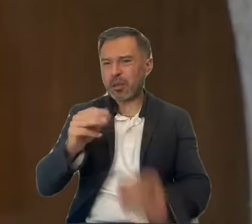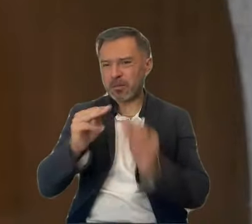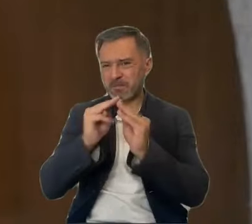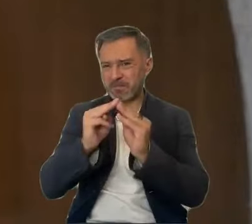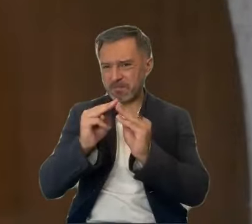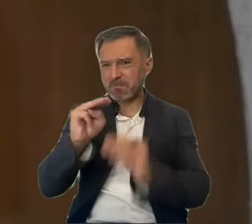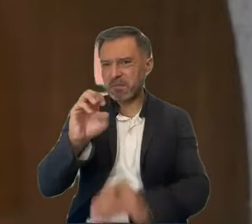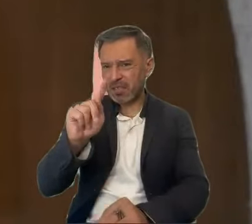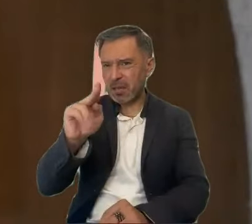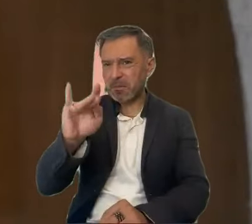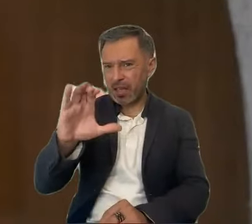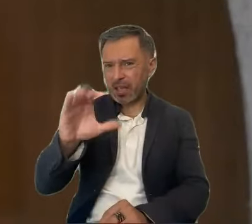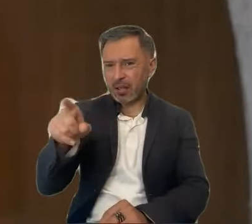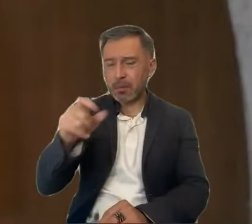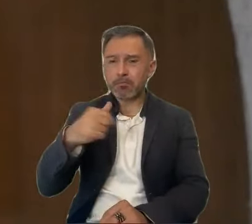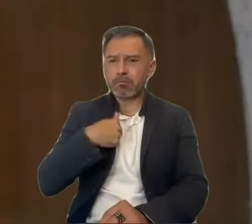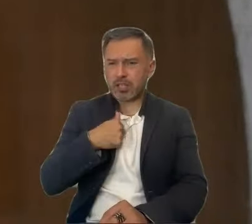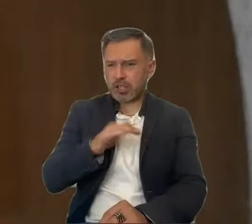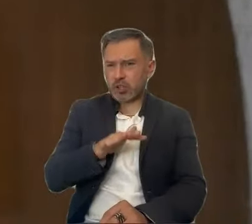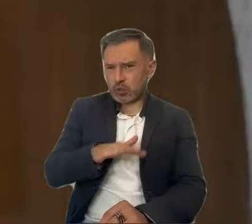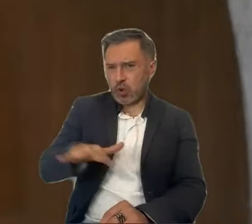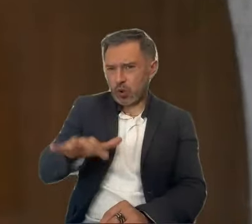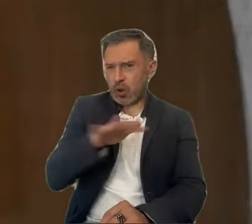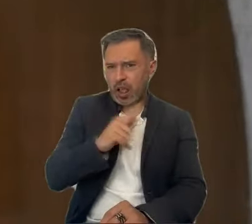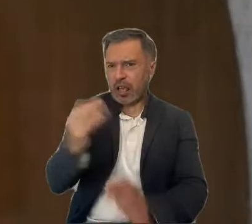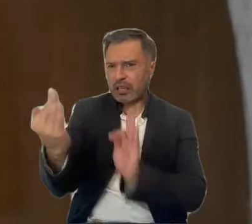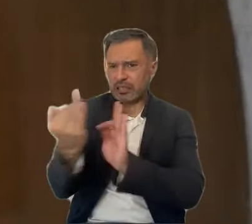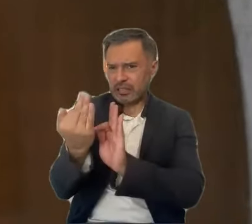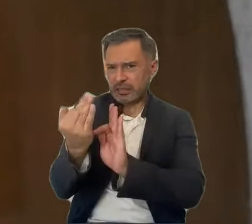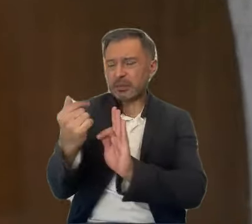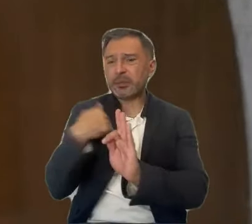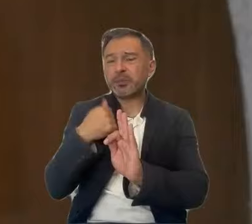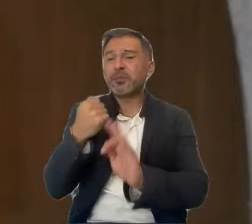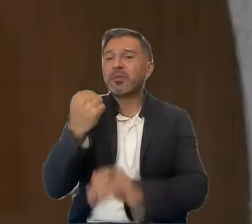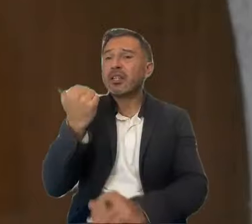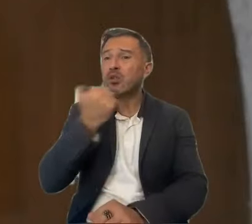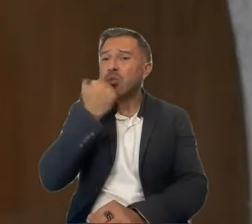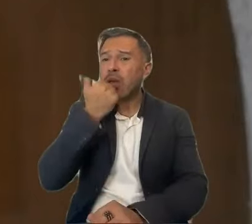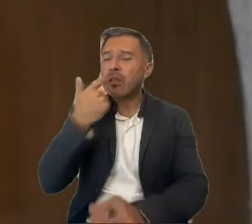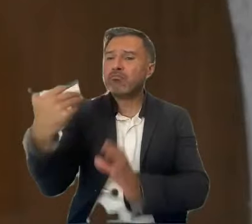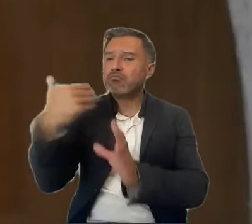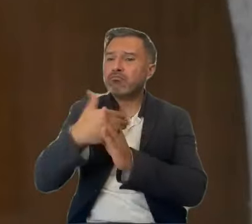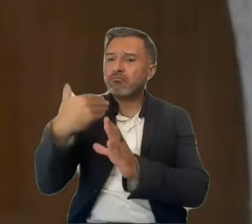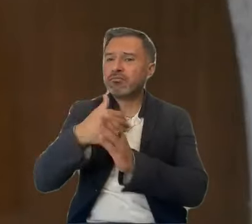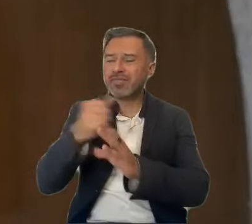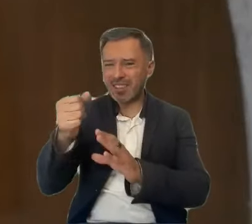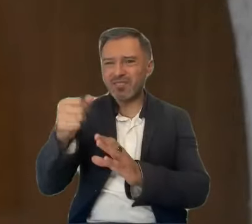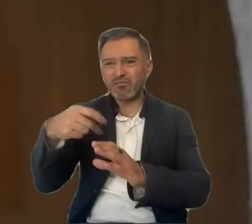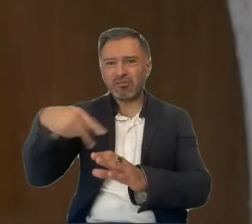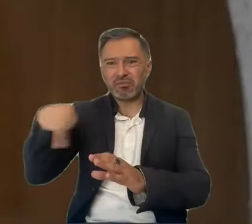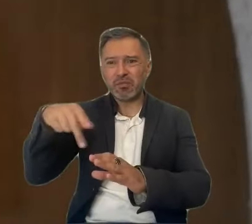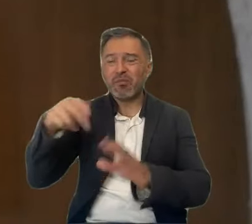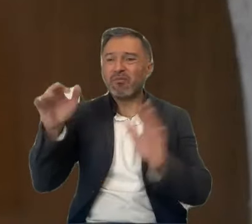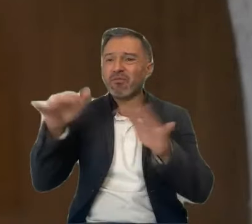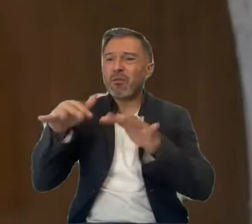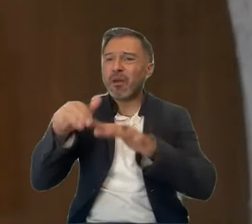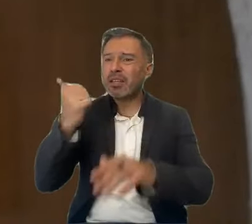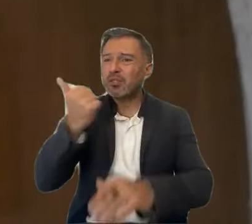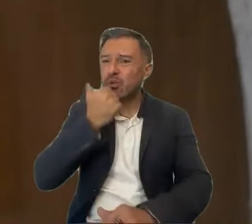pero está en mi zona y muchos estudiantes de mi distrito van ahí, asisten ahí a clases. Están pasando